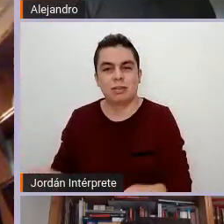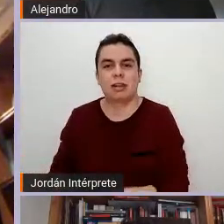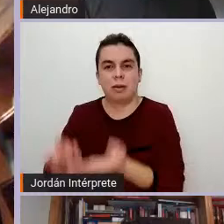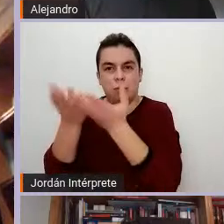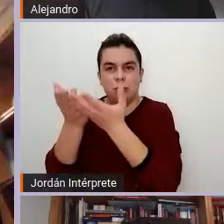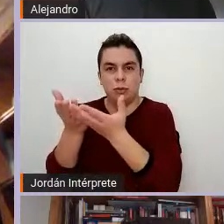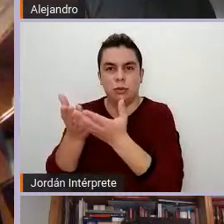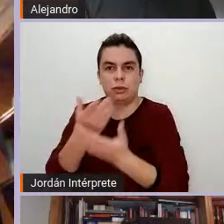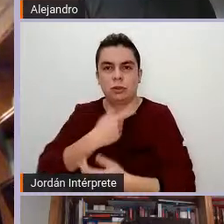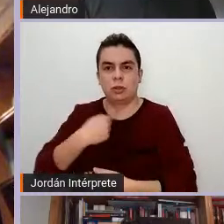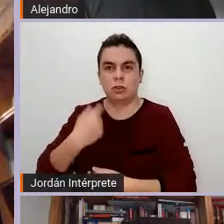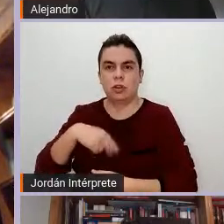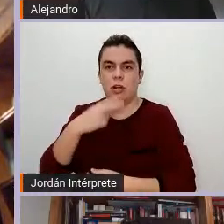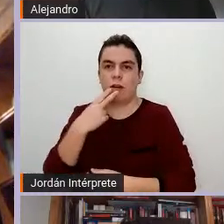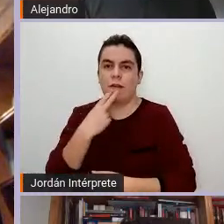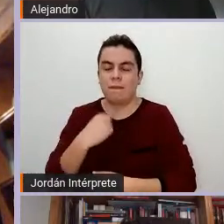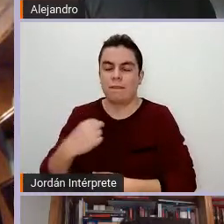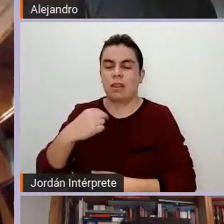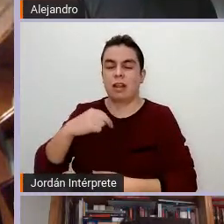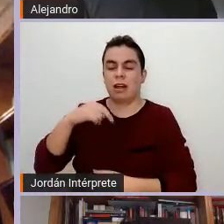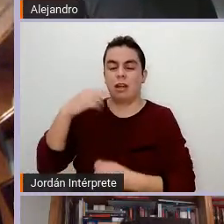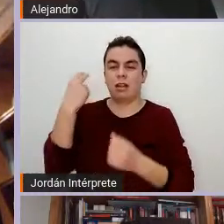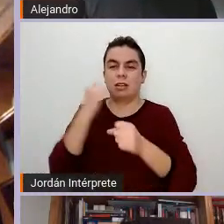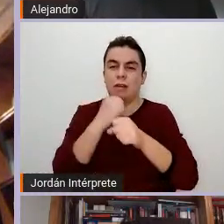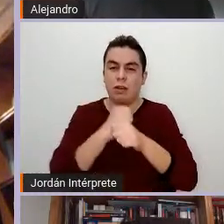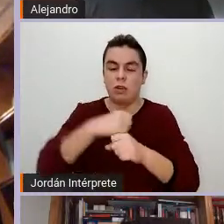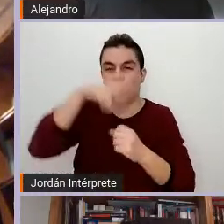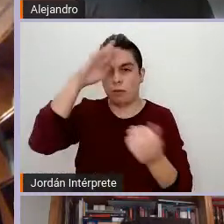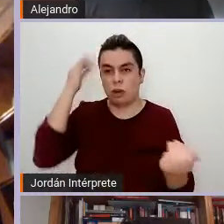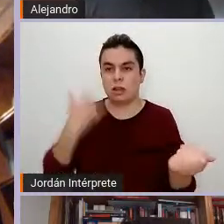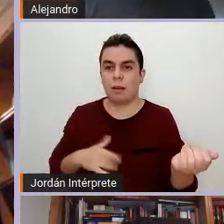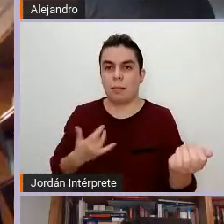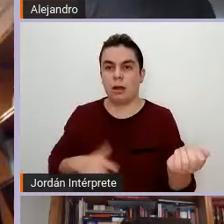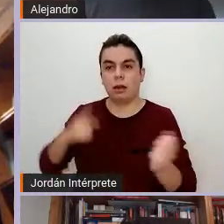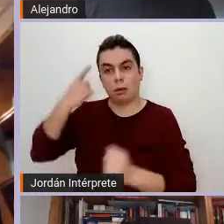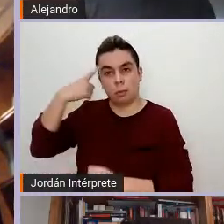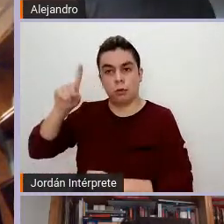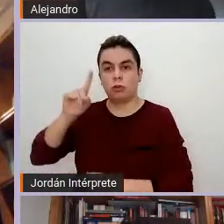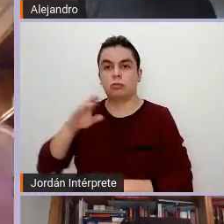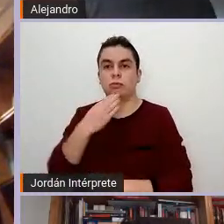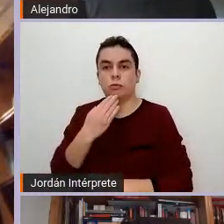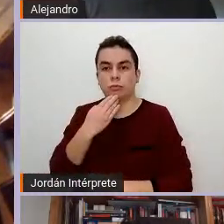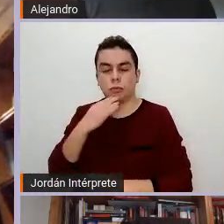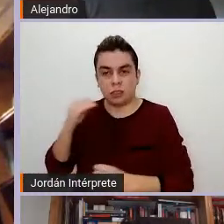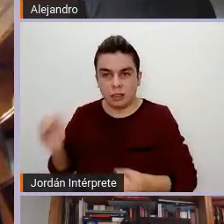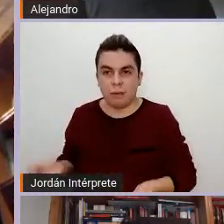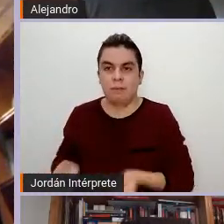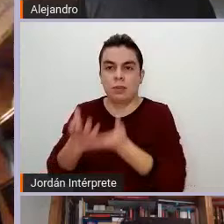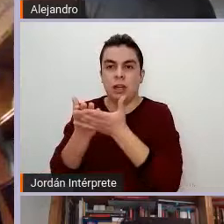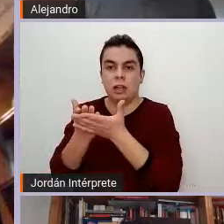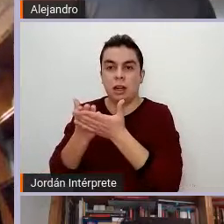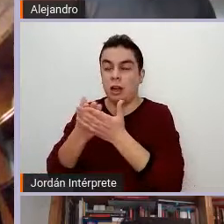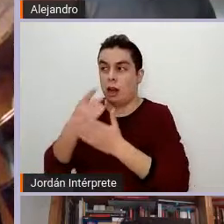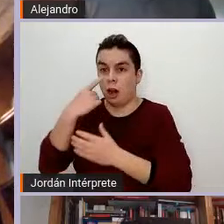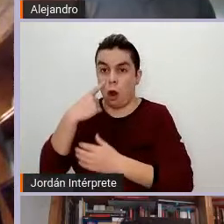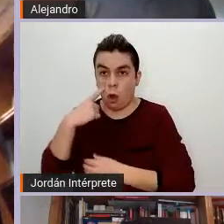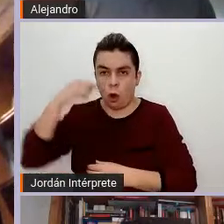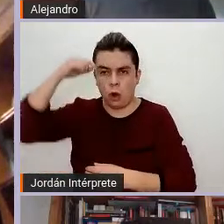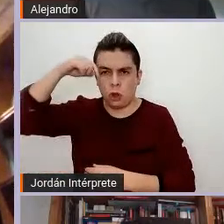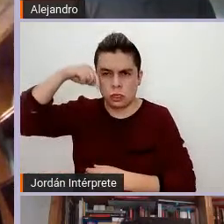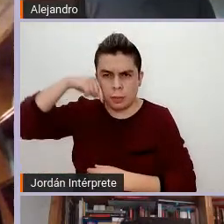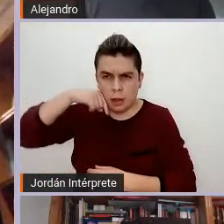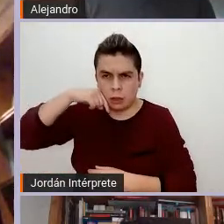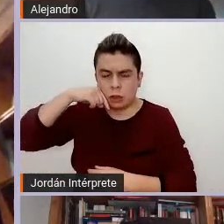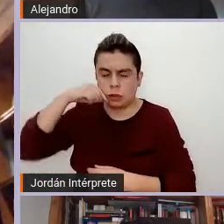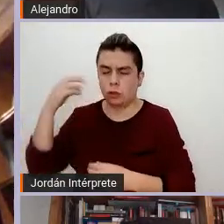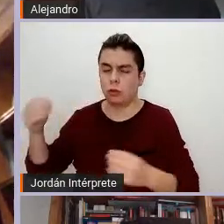de conocimiento. Para nosotros es muy importante estimular la investigación. Y por eso no podía ser mejor la dupla